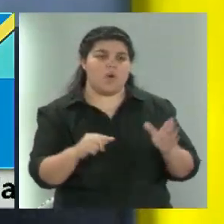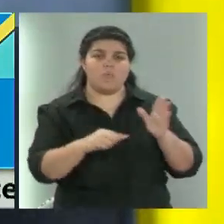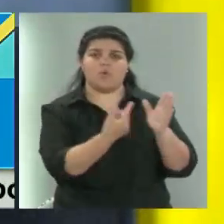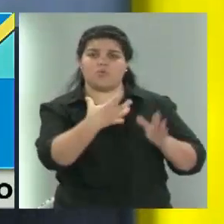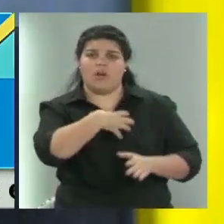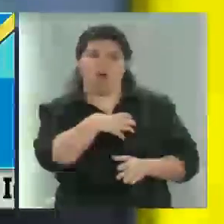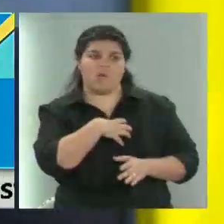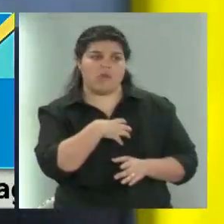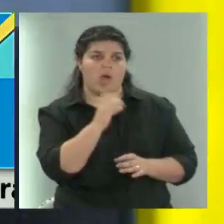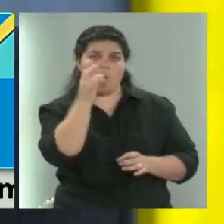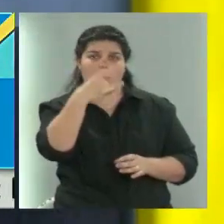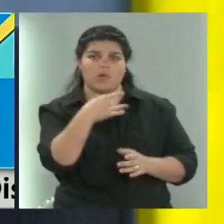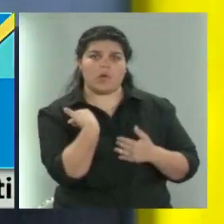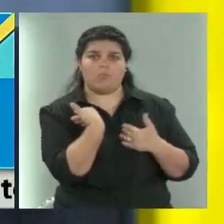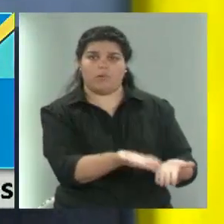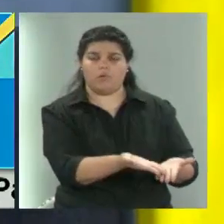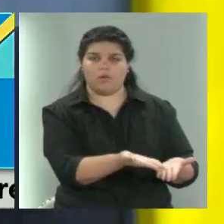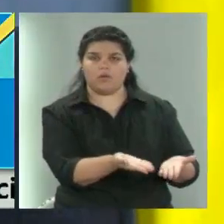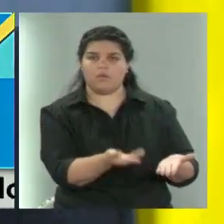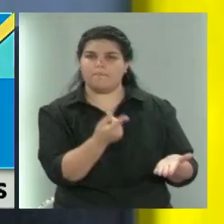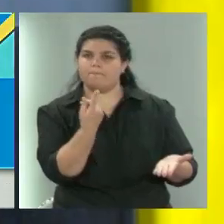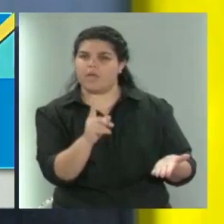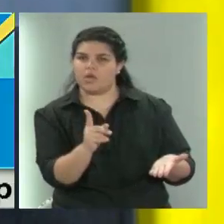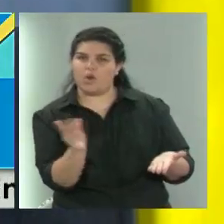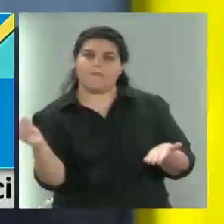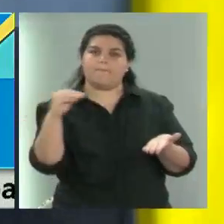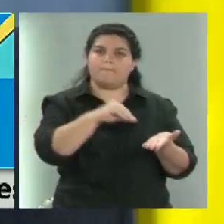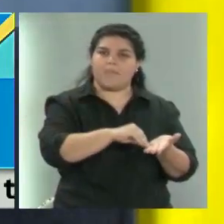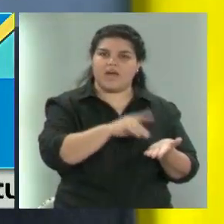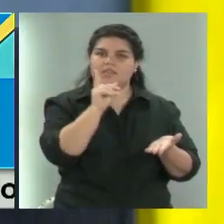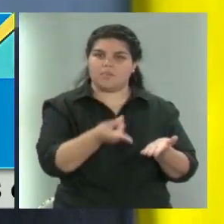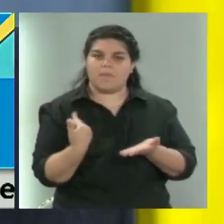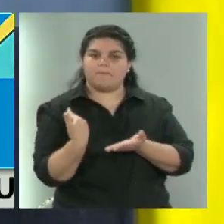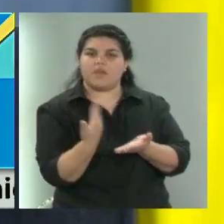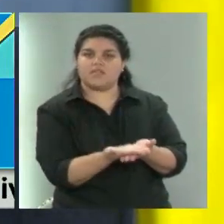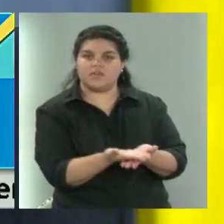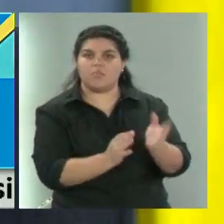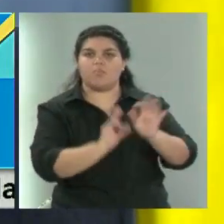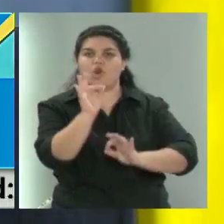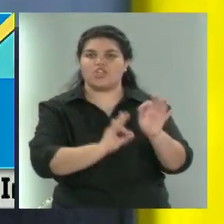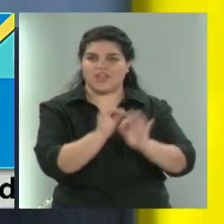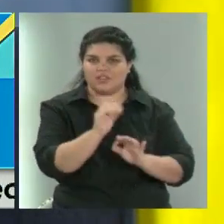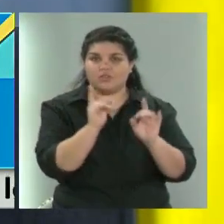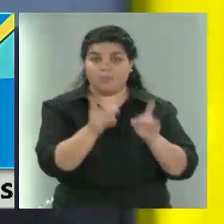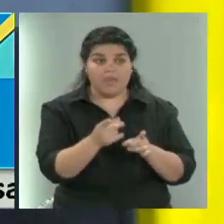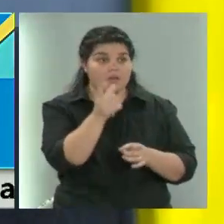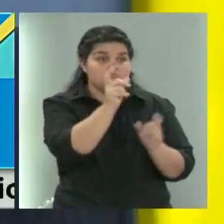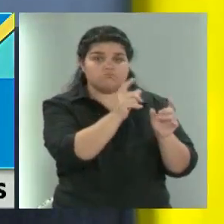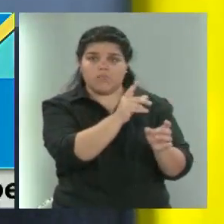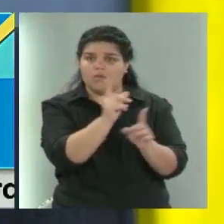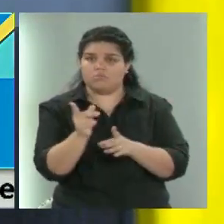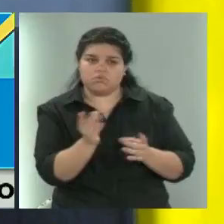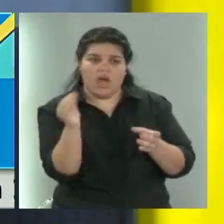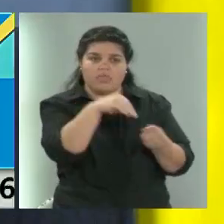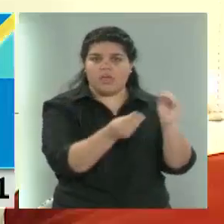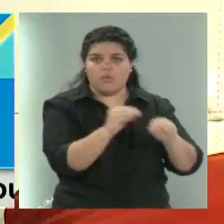dice nada. Ahora, si le metemos un proyecto en una escuela, incluso que tenga participación, las